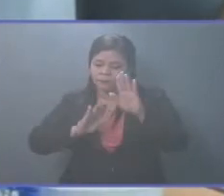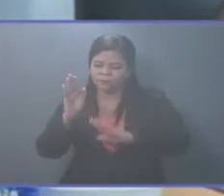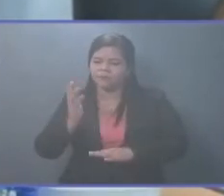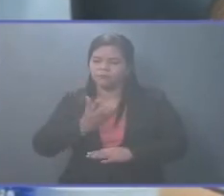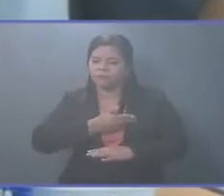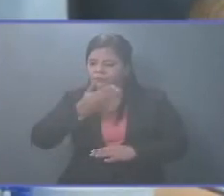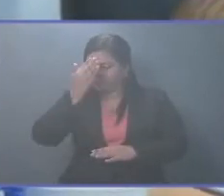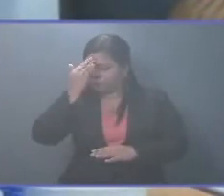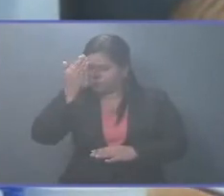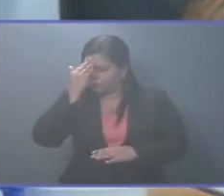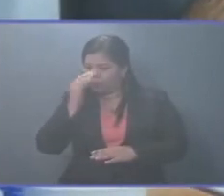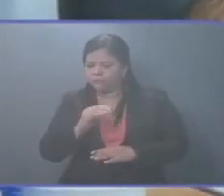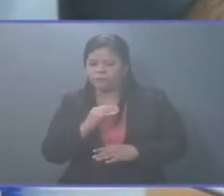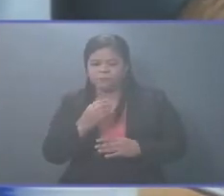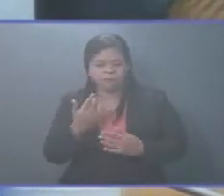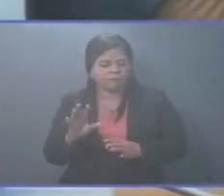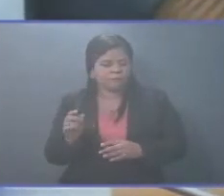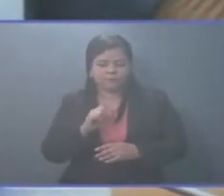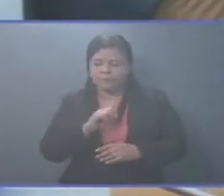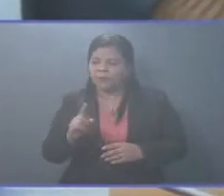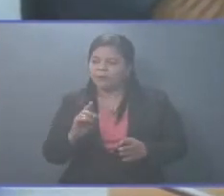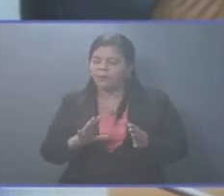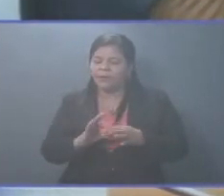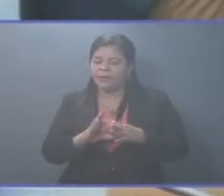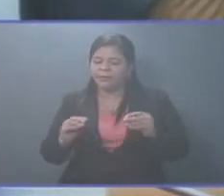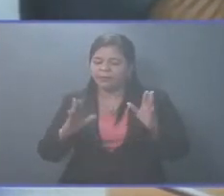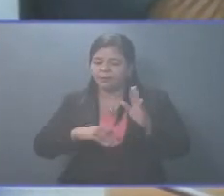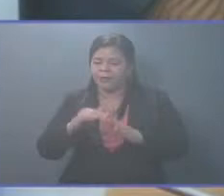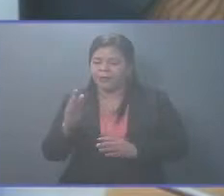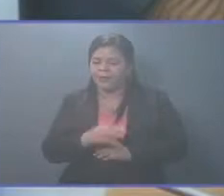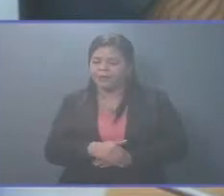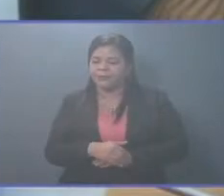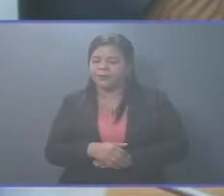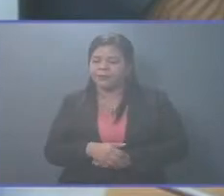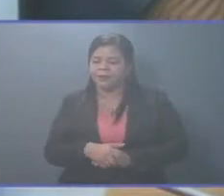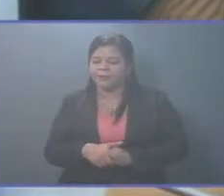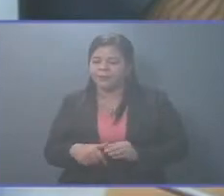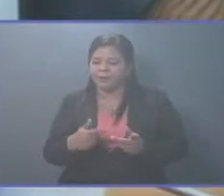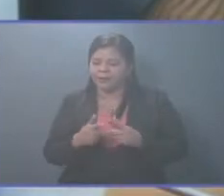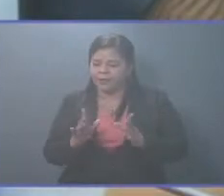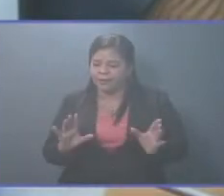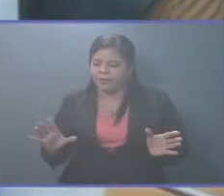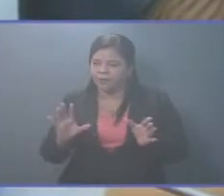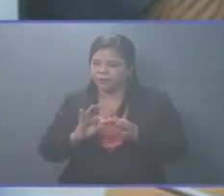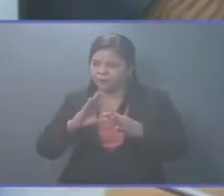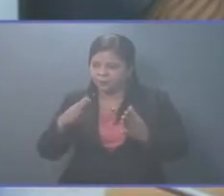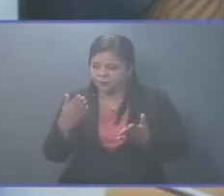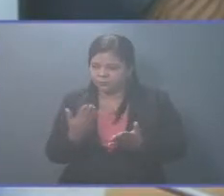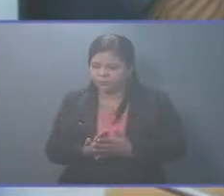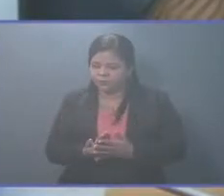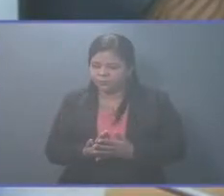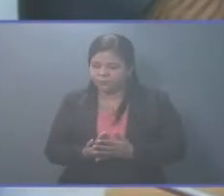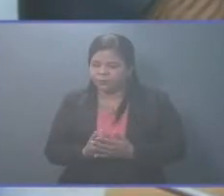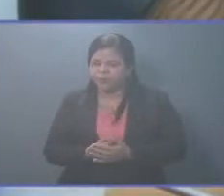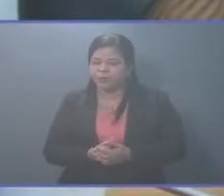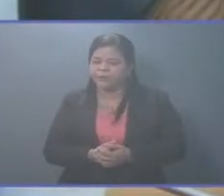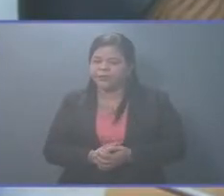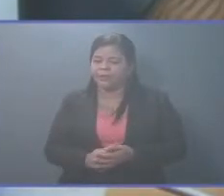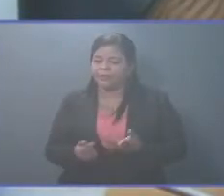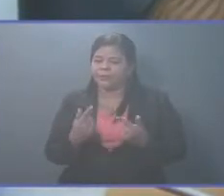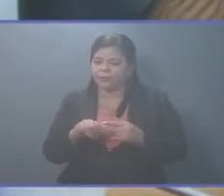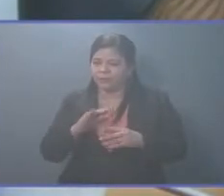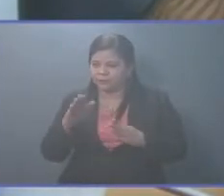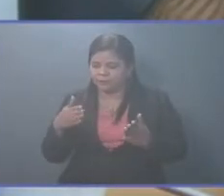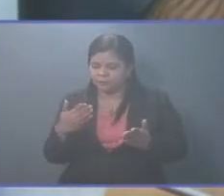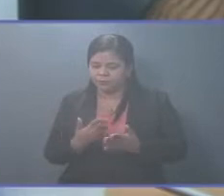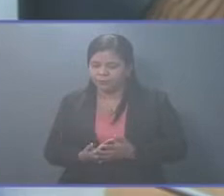de que eso no ha sido totalmente cierto, pero antes de que nos vayan a decir que el CAPI también ha sido integrado y que no